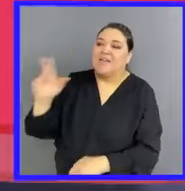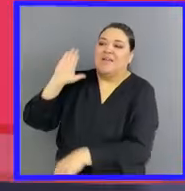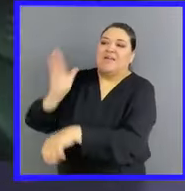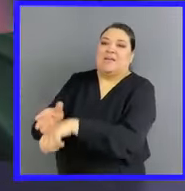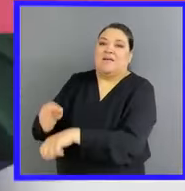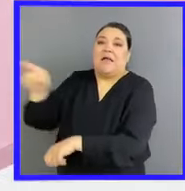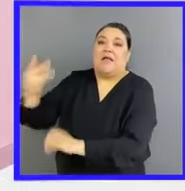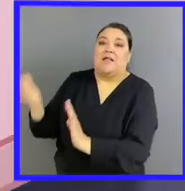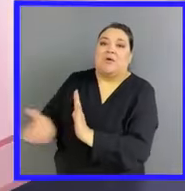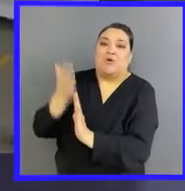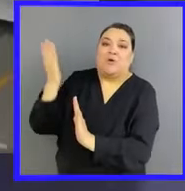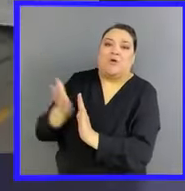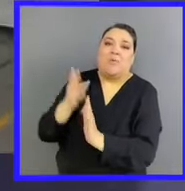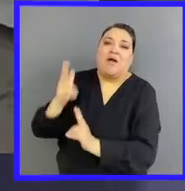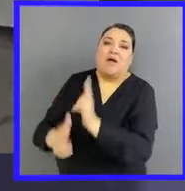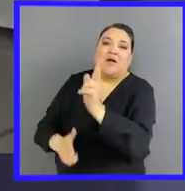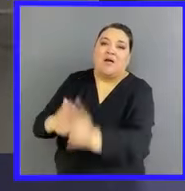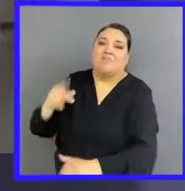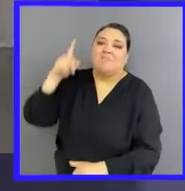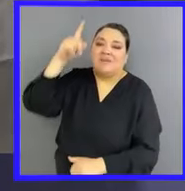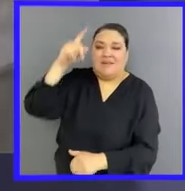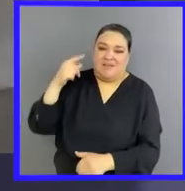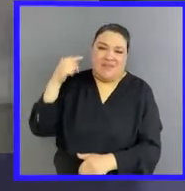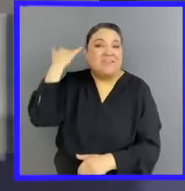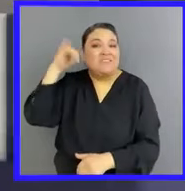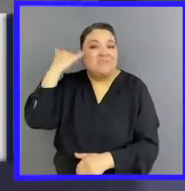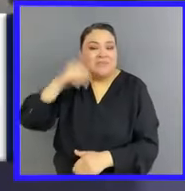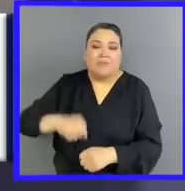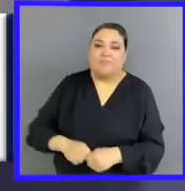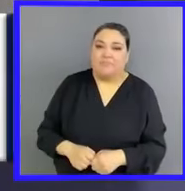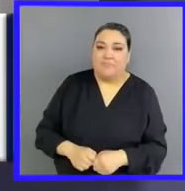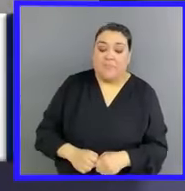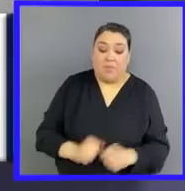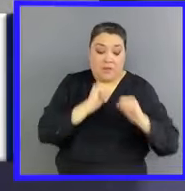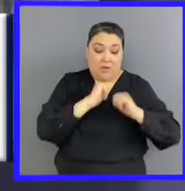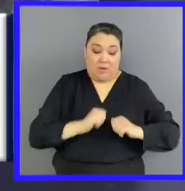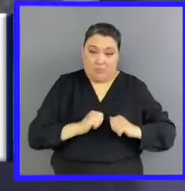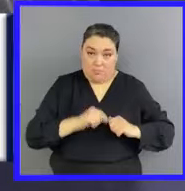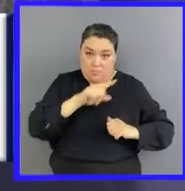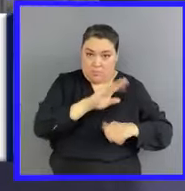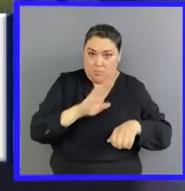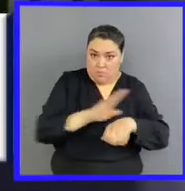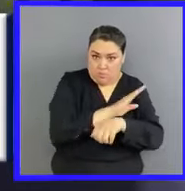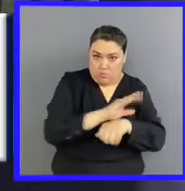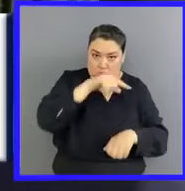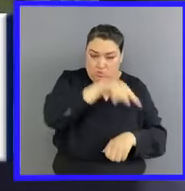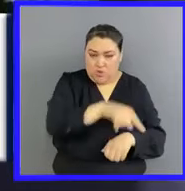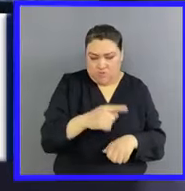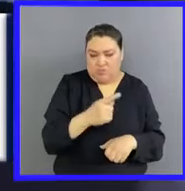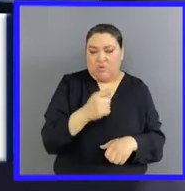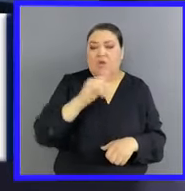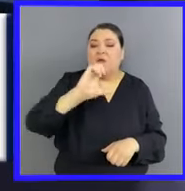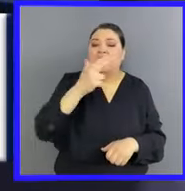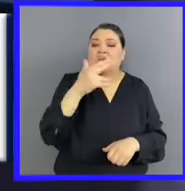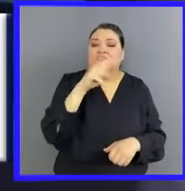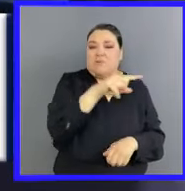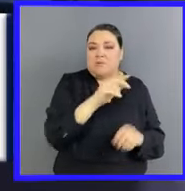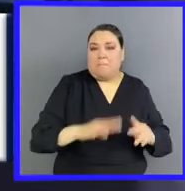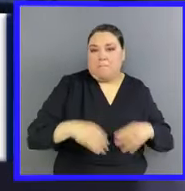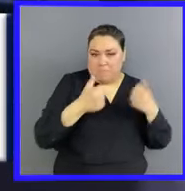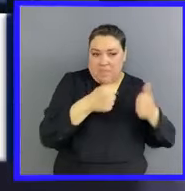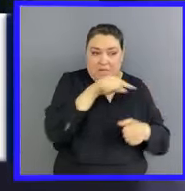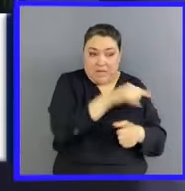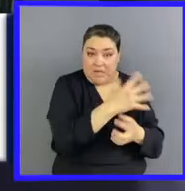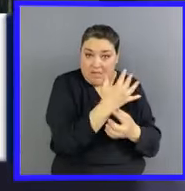Maya. La delegada de Programas para el Bienestar en Chihuahua, Mayra Chávez Jiménez, señaló que los centros de